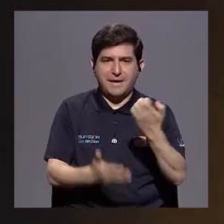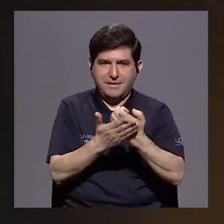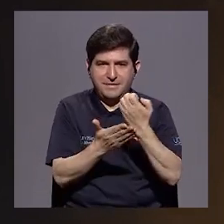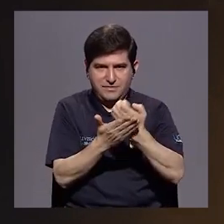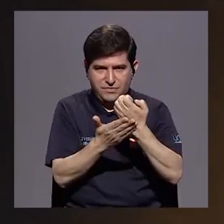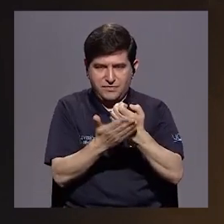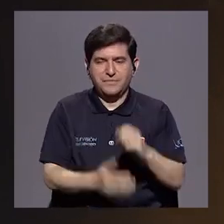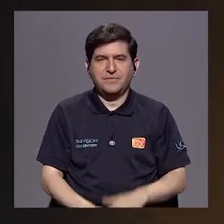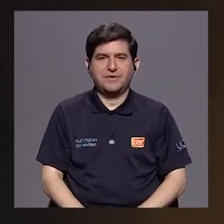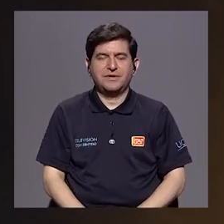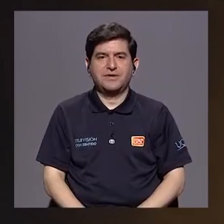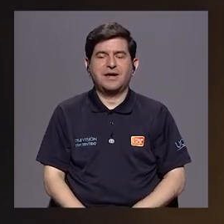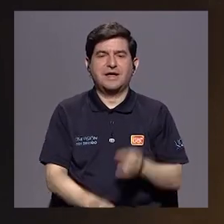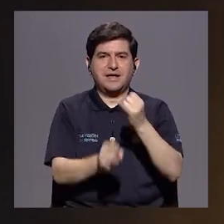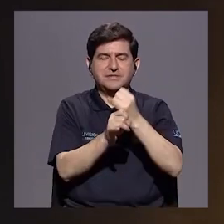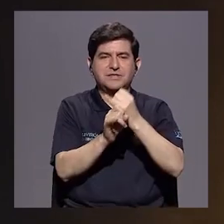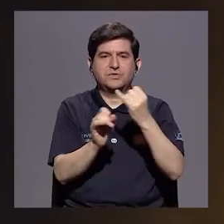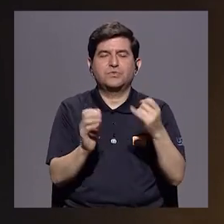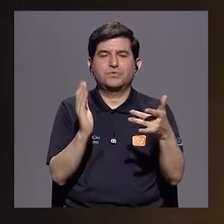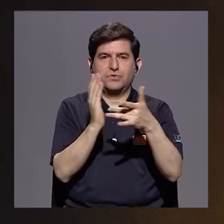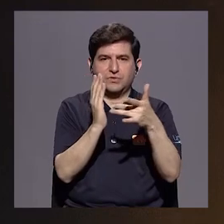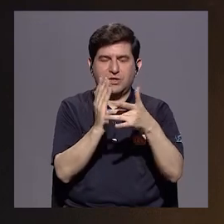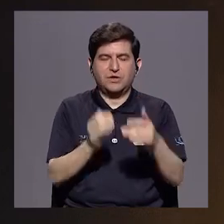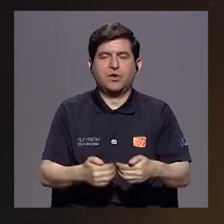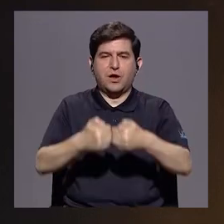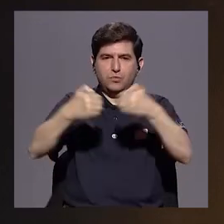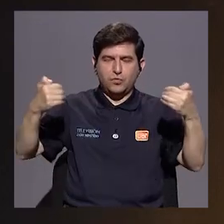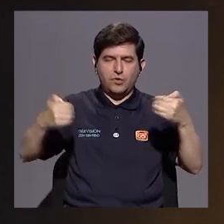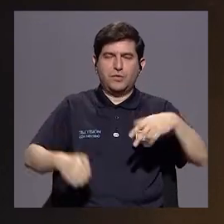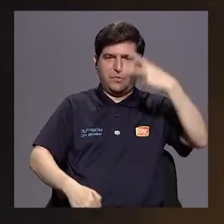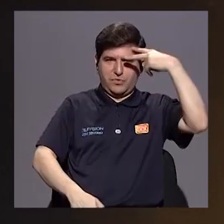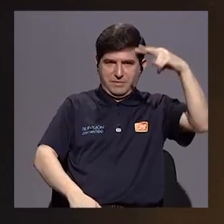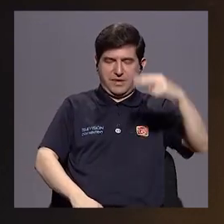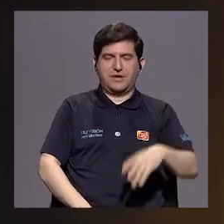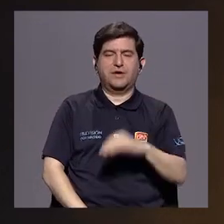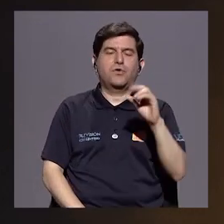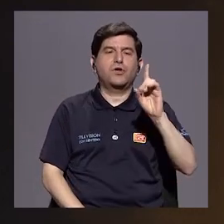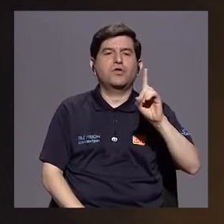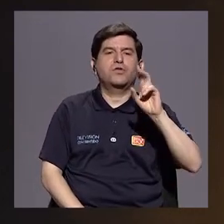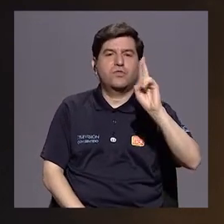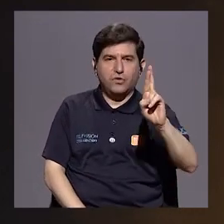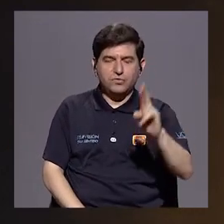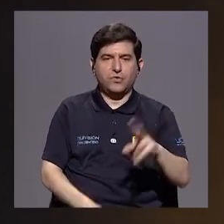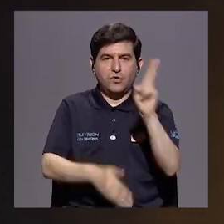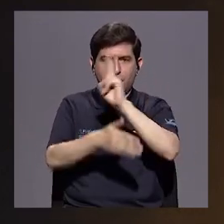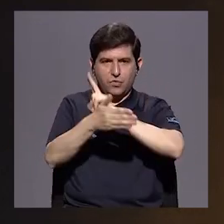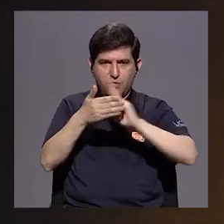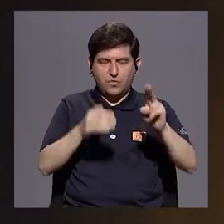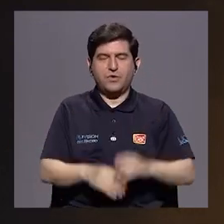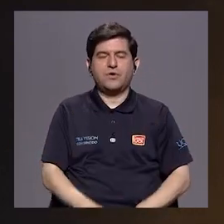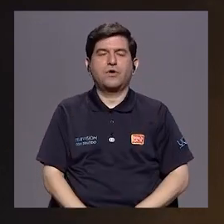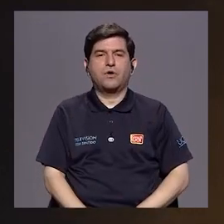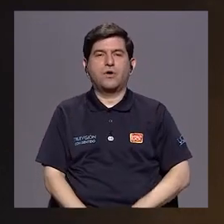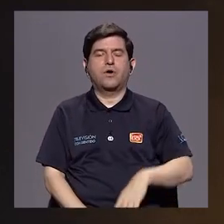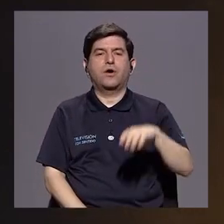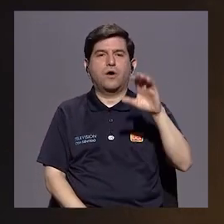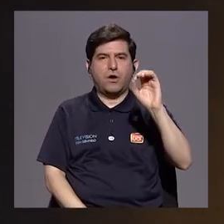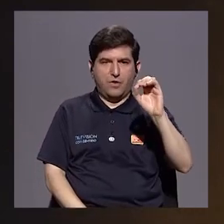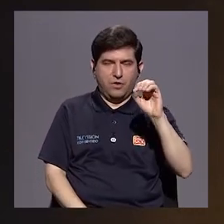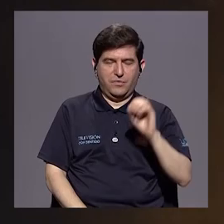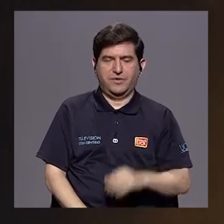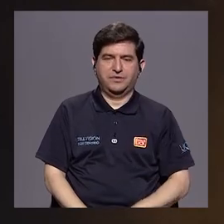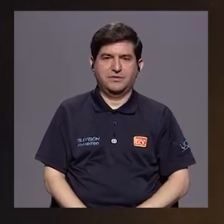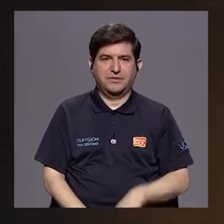del instituto tecnológico autónomo de méxico y un doctorado de la universidad de old board